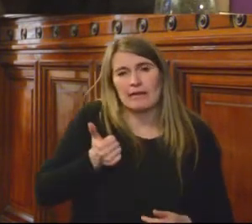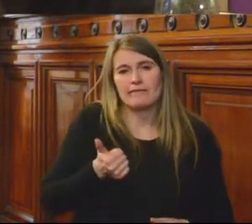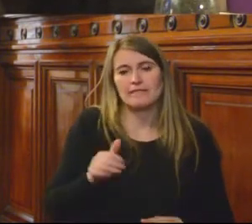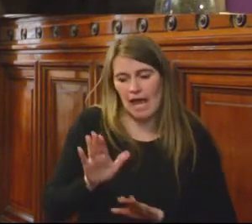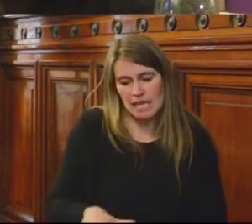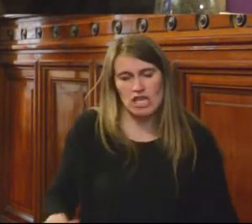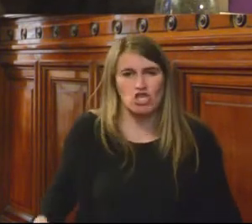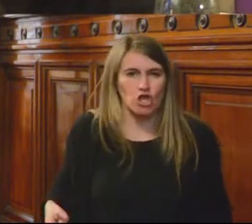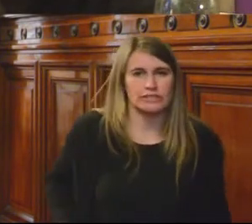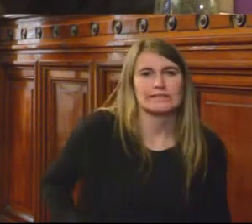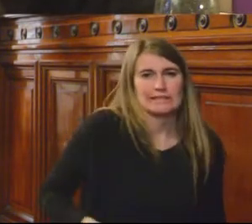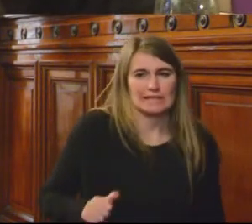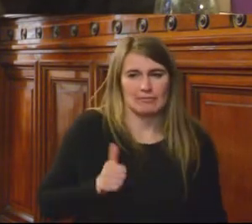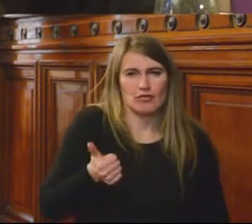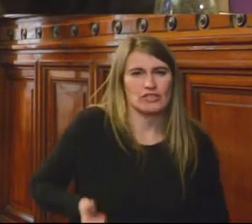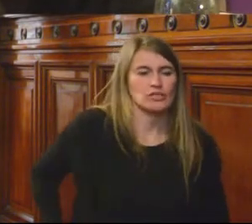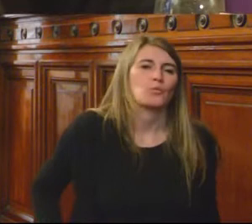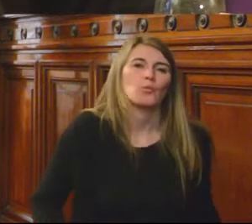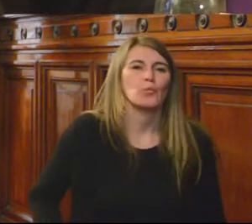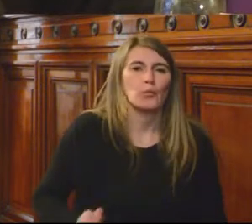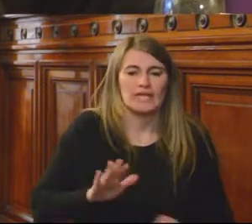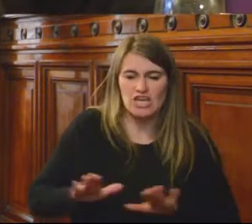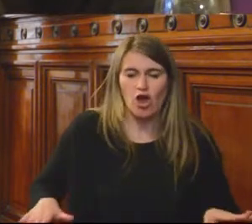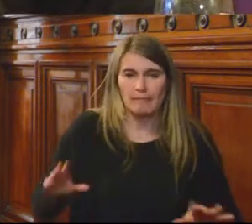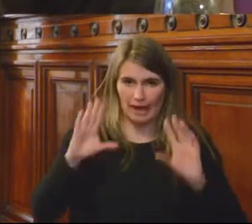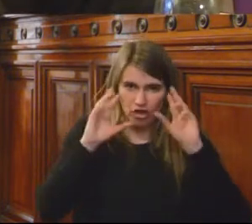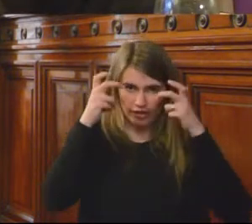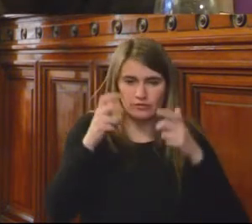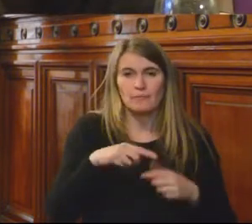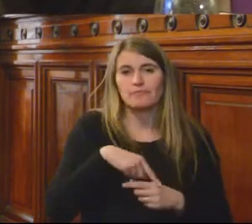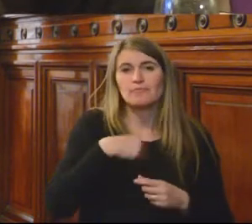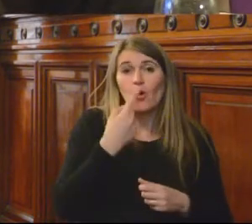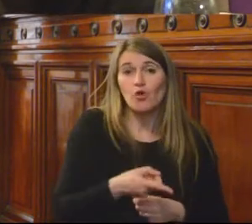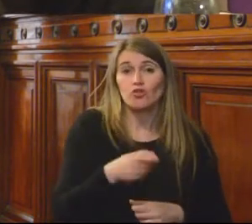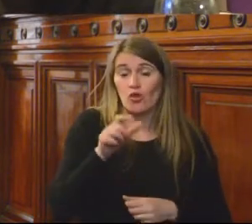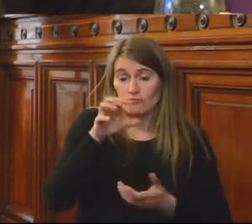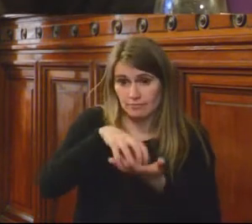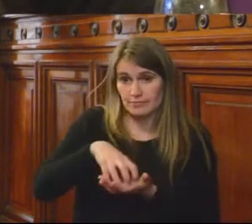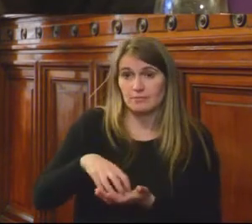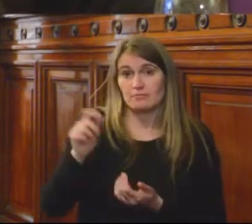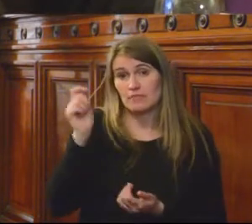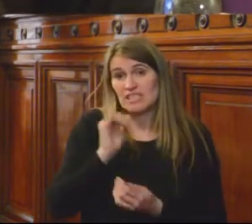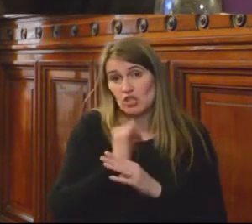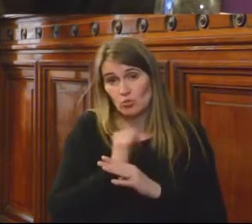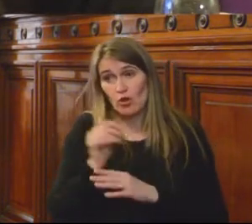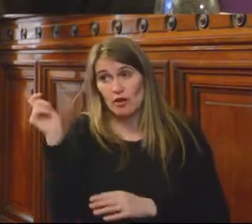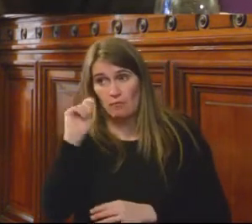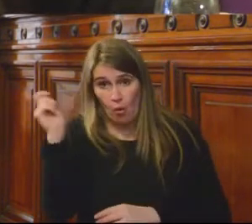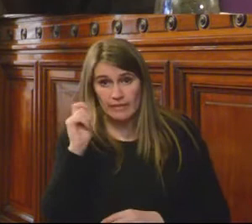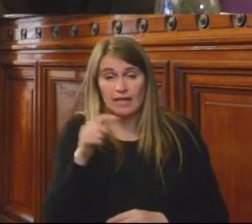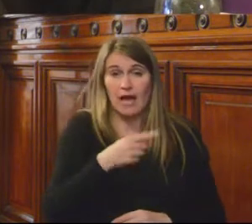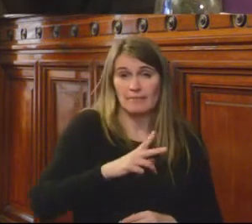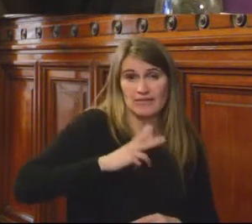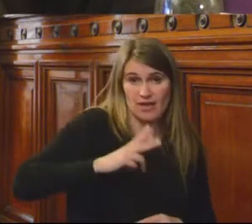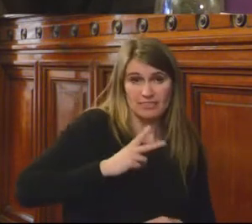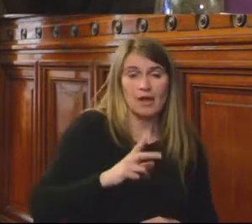actos violentos, que fueron públicos, notorios y comunicacionales. El asedio a instituciones públicas y privadas. El sometimiento bajo